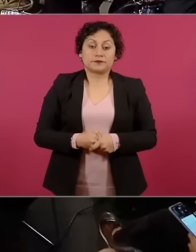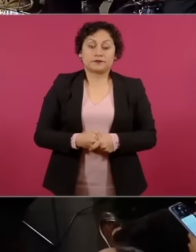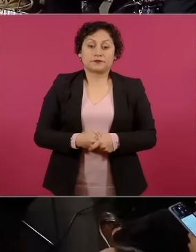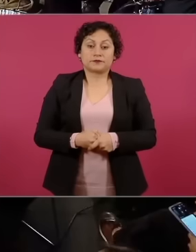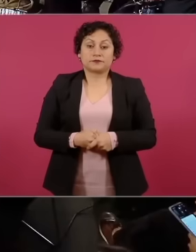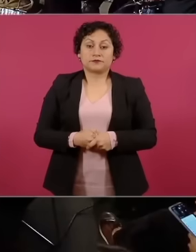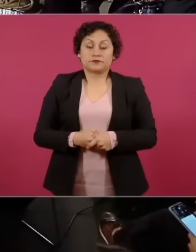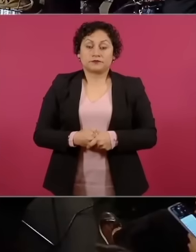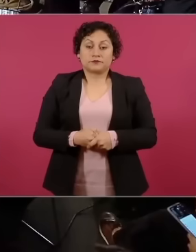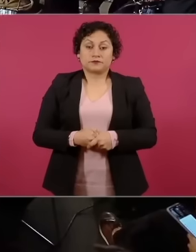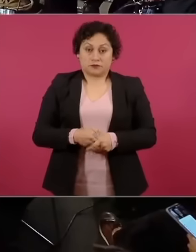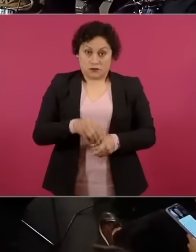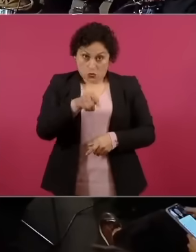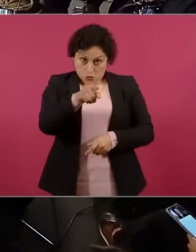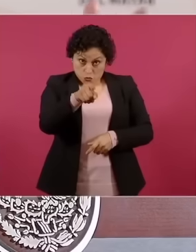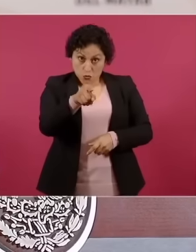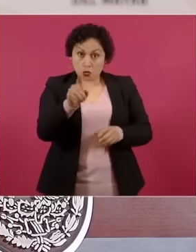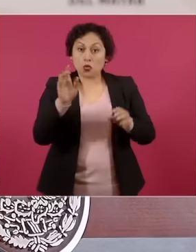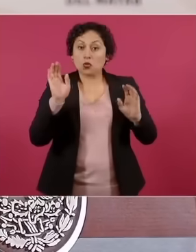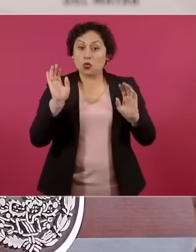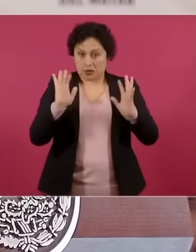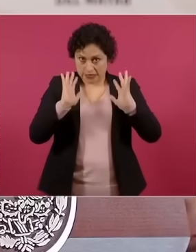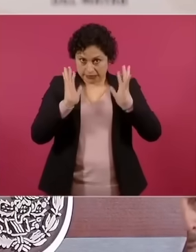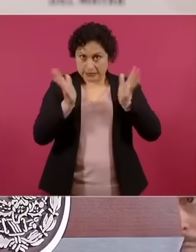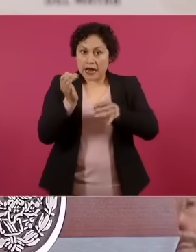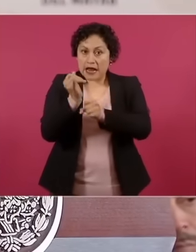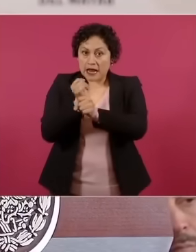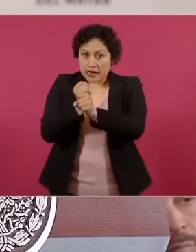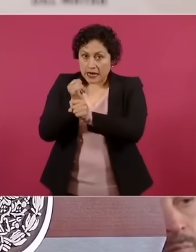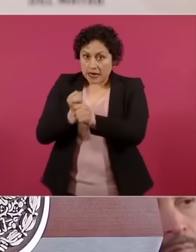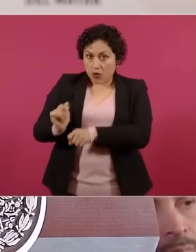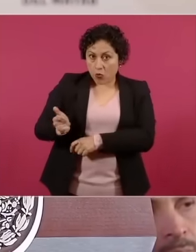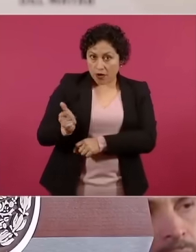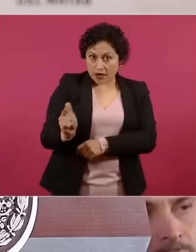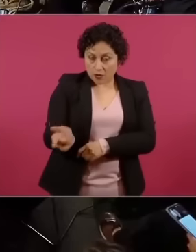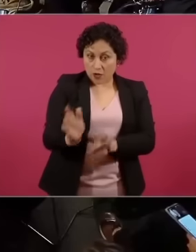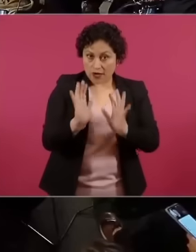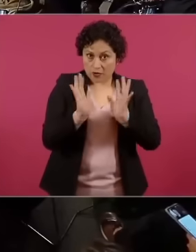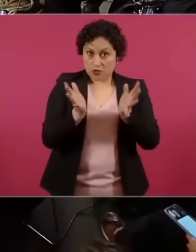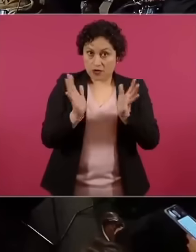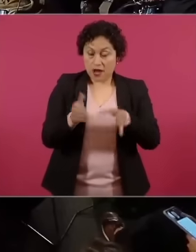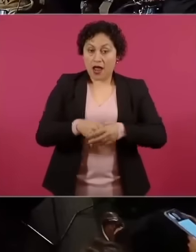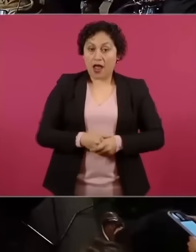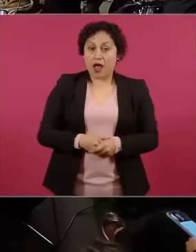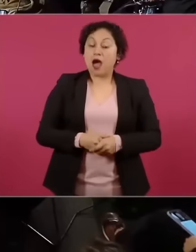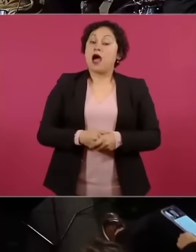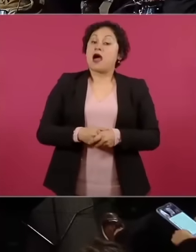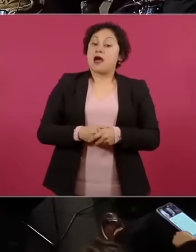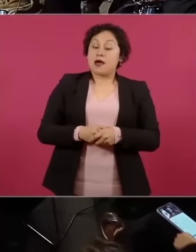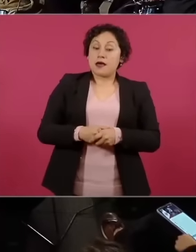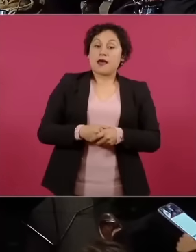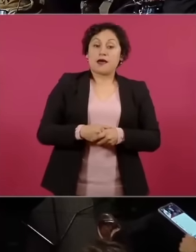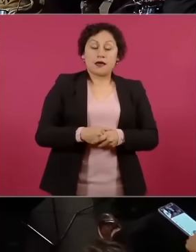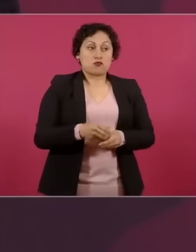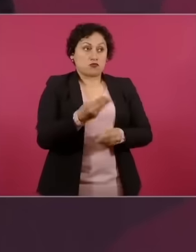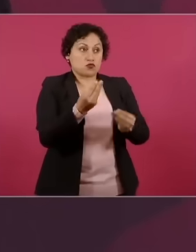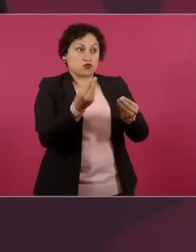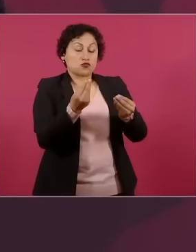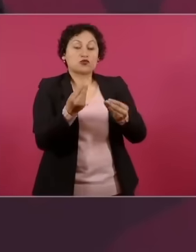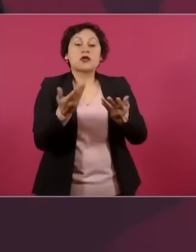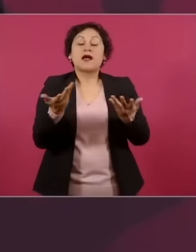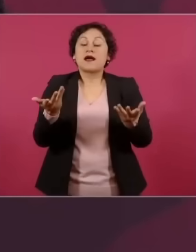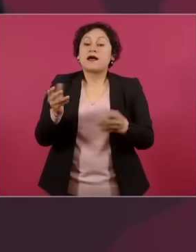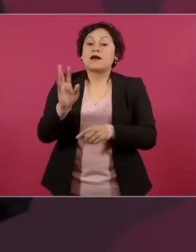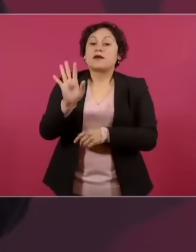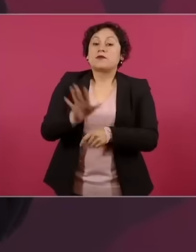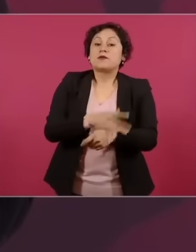¿Tú has hecho algún reportaje sobre Guanajuato? Muchísimos reportajes sobre eso. Yo te invitaría, porque ahí